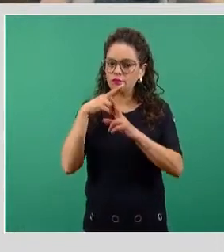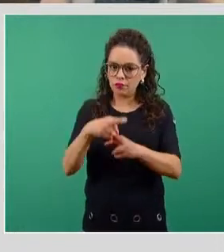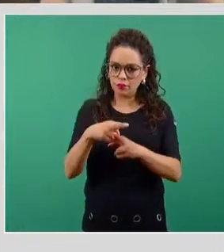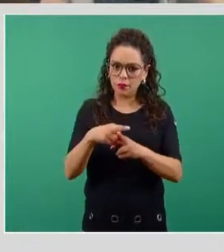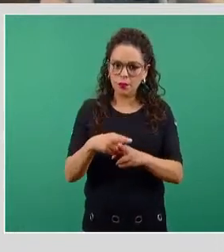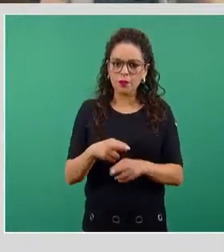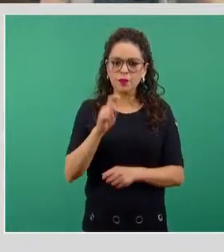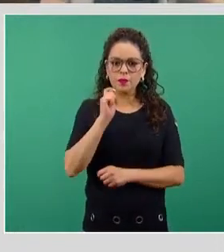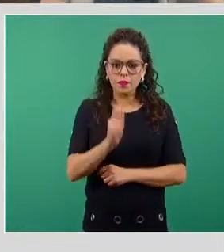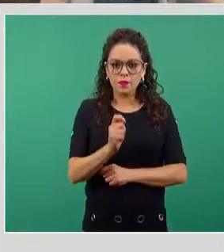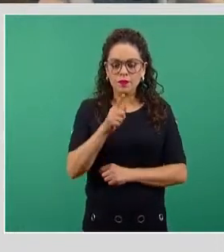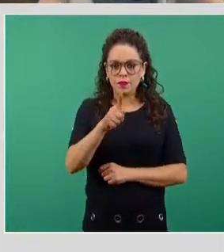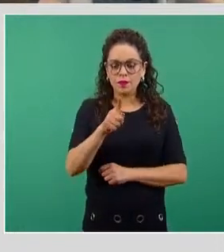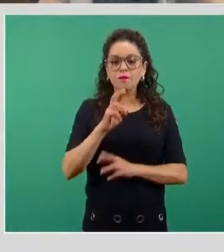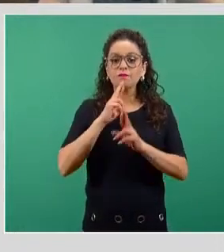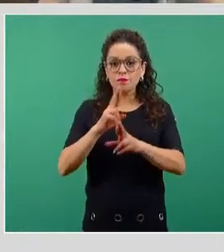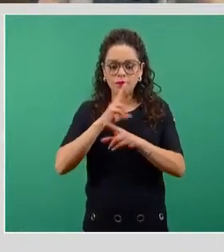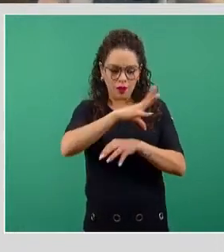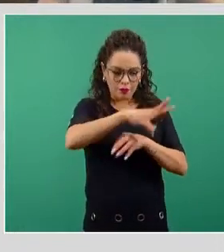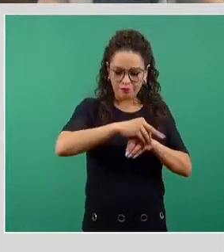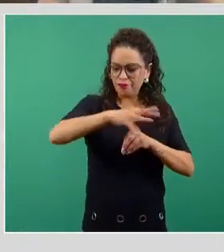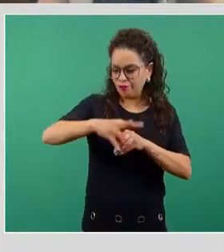las respuestas.